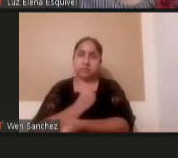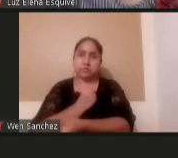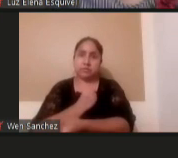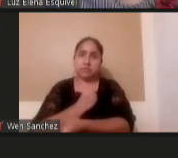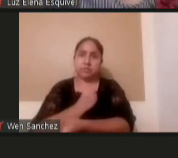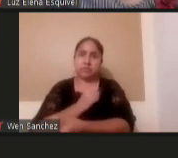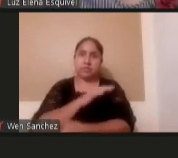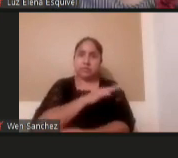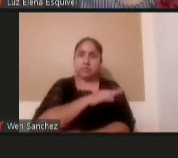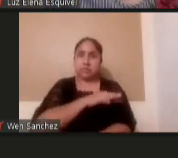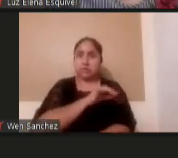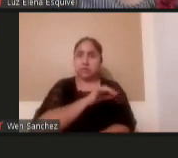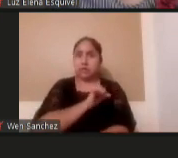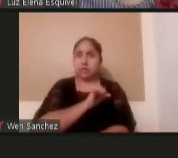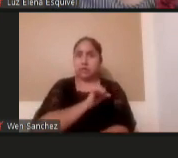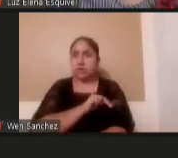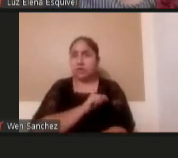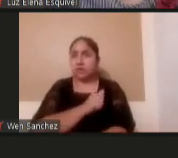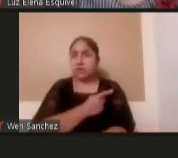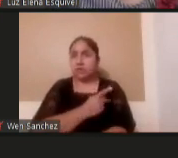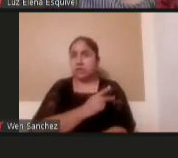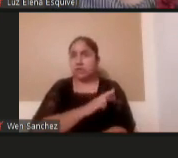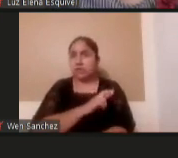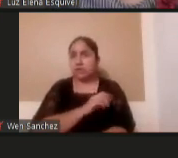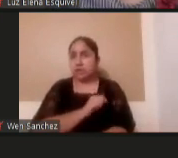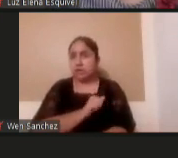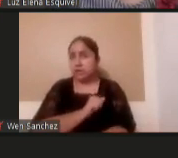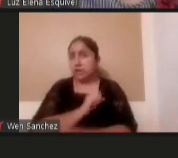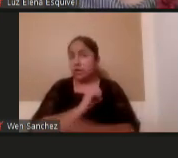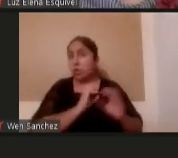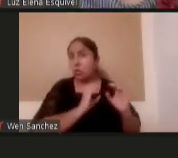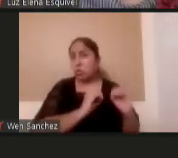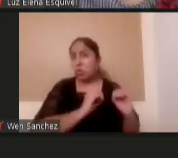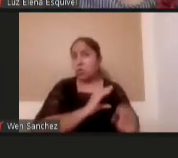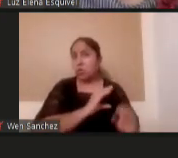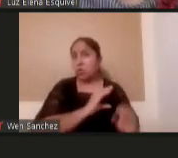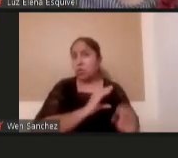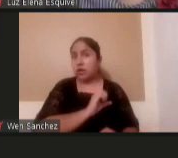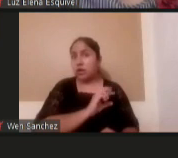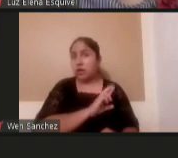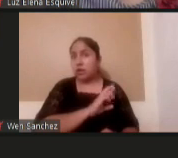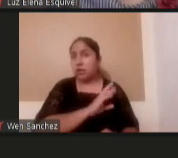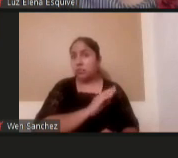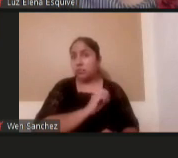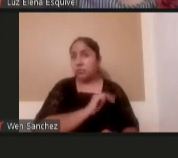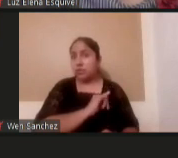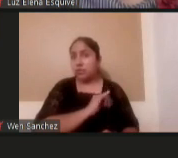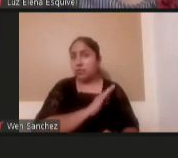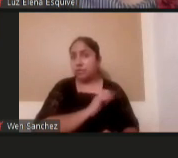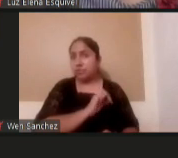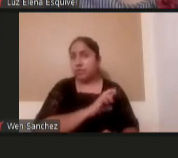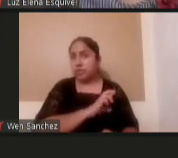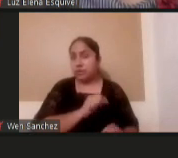Anapra, conocida también como Carbonífera, con superficie de